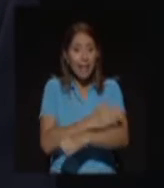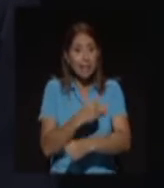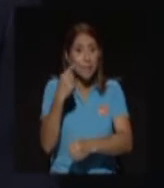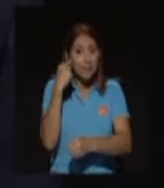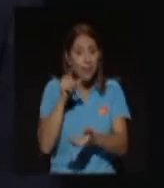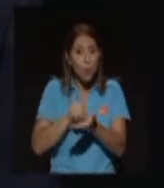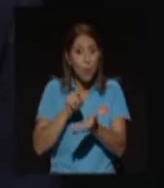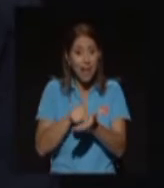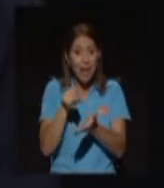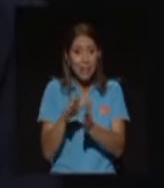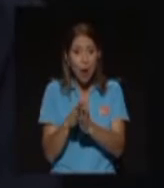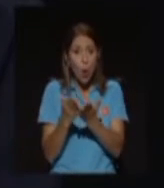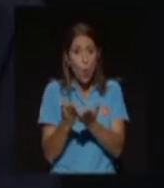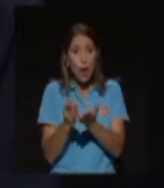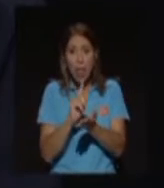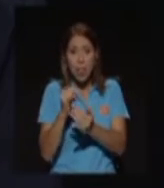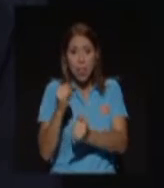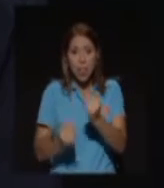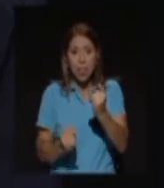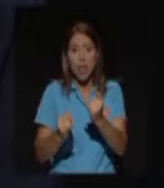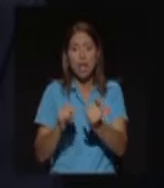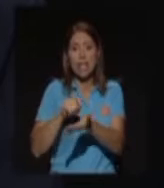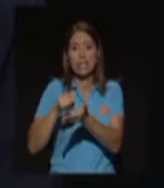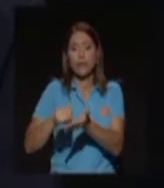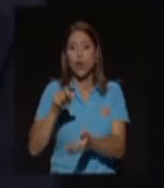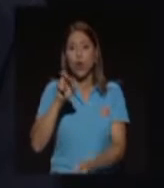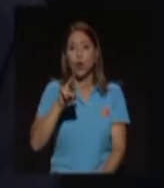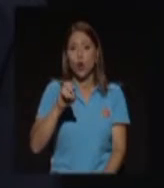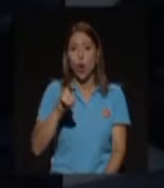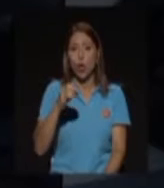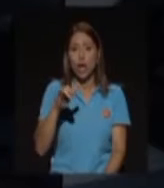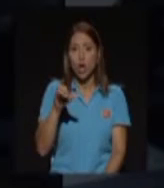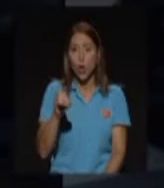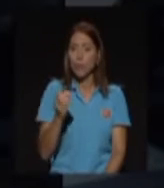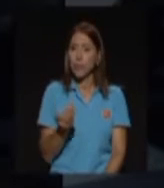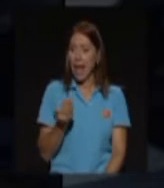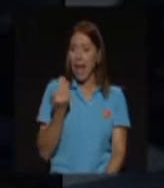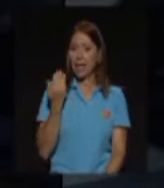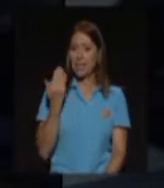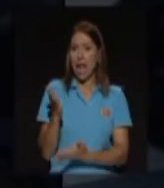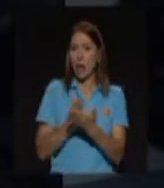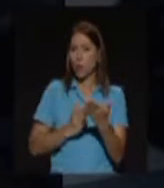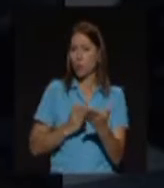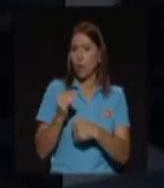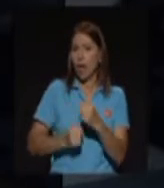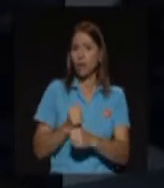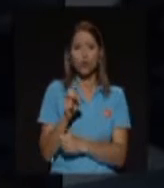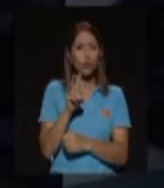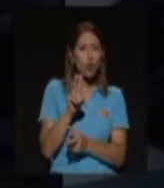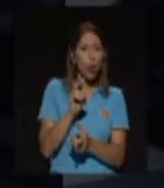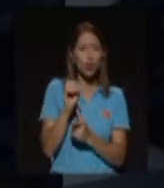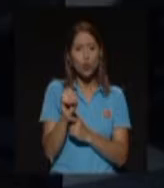obra inconclusa de don Rodrigo, ¿verdad? Hace, sin embargo, algunos años, 2 o 3, porque ha sido